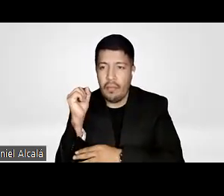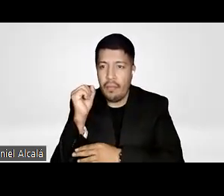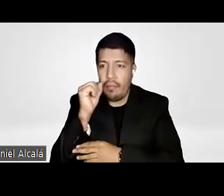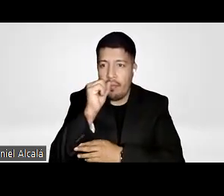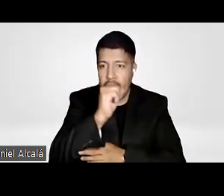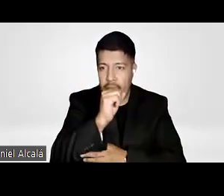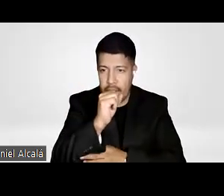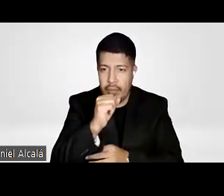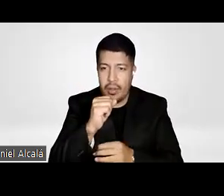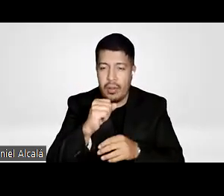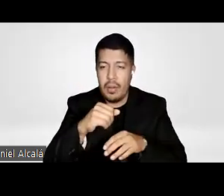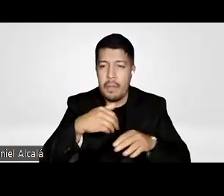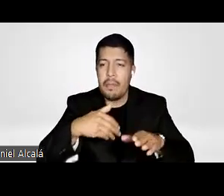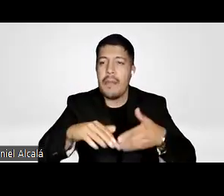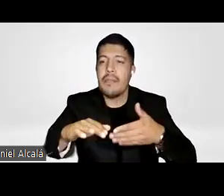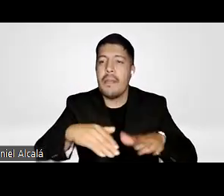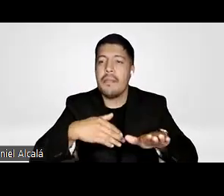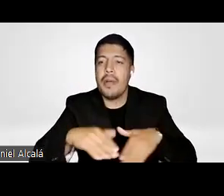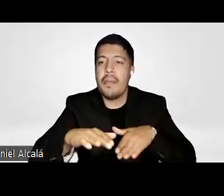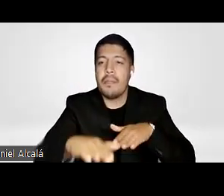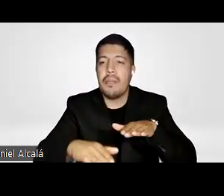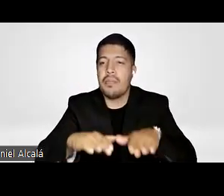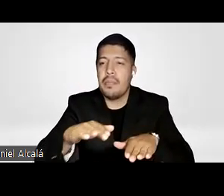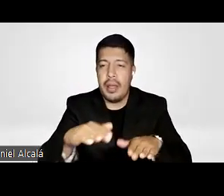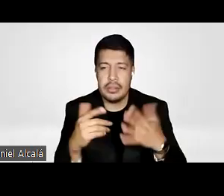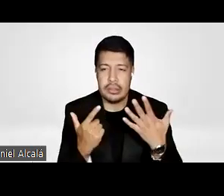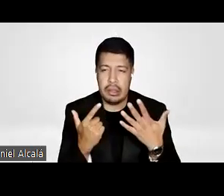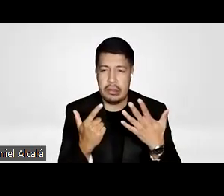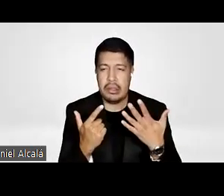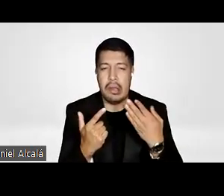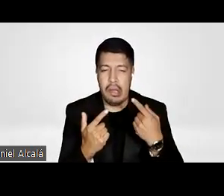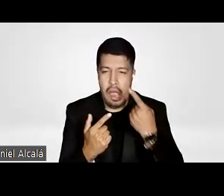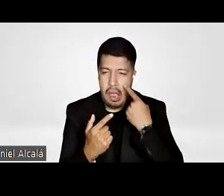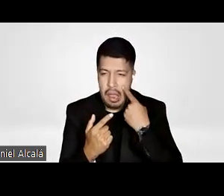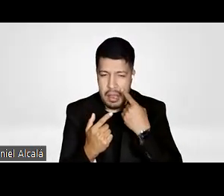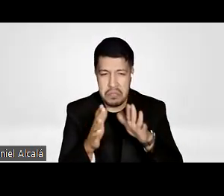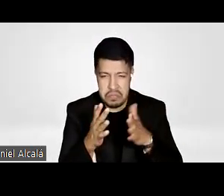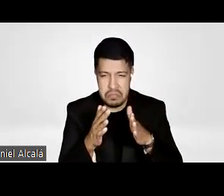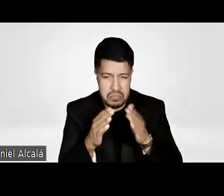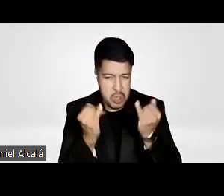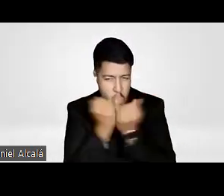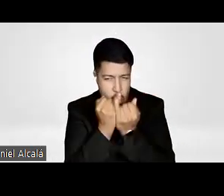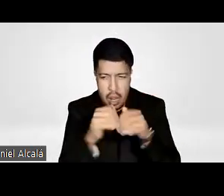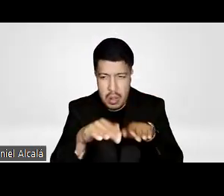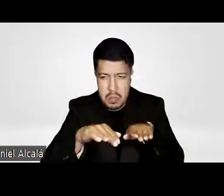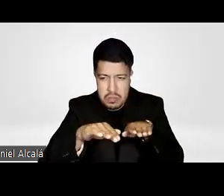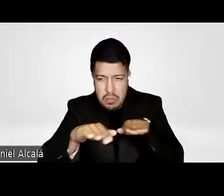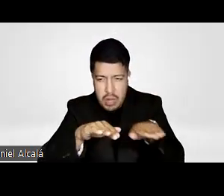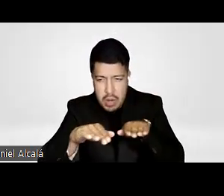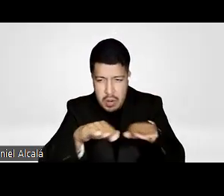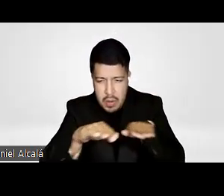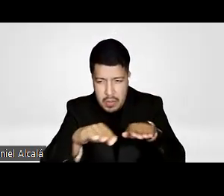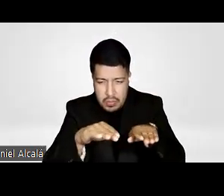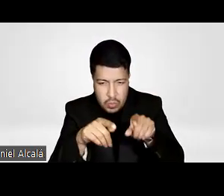sean simétricos, que sean iguales. Si da paso mejor de un lado que del otro, nos debe de